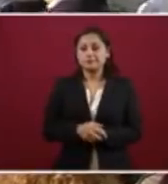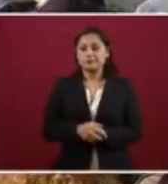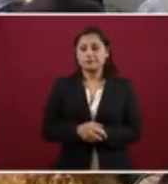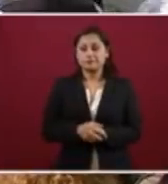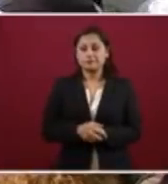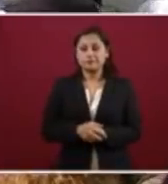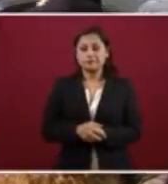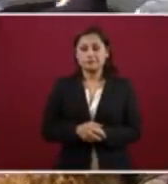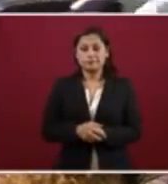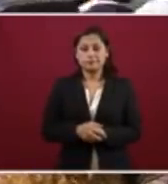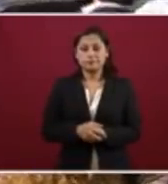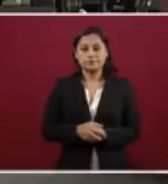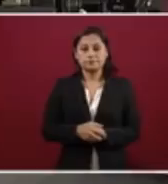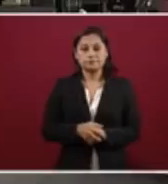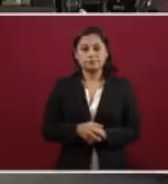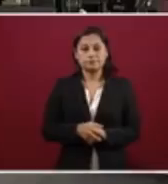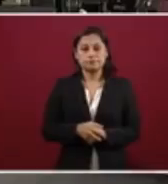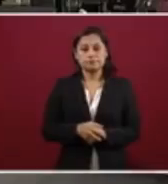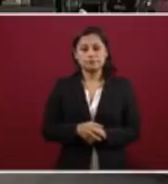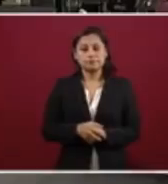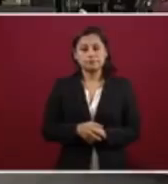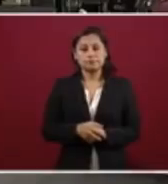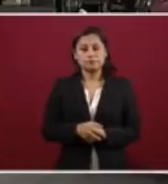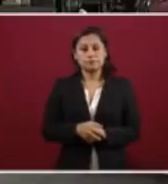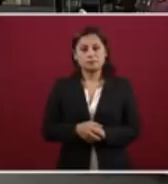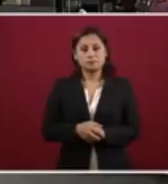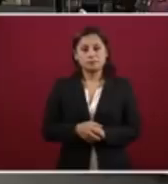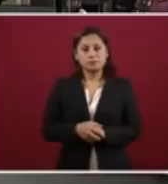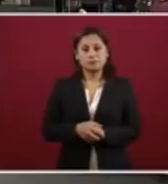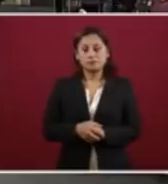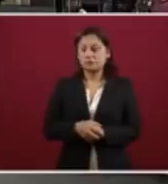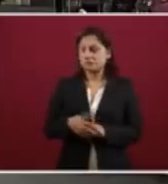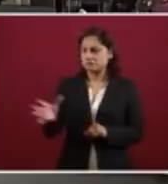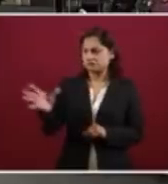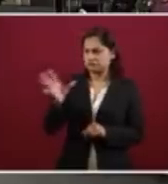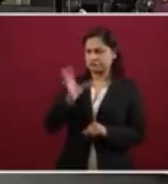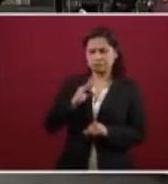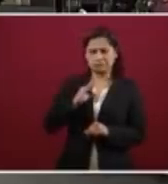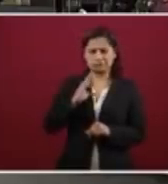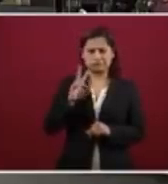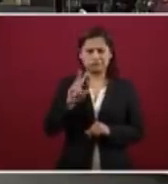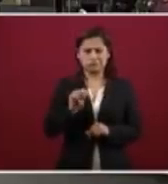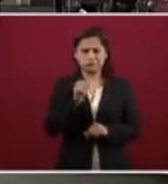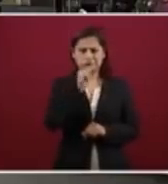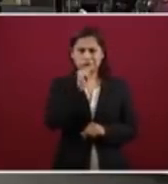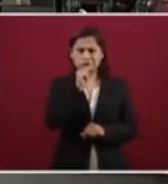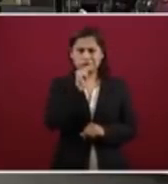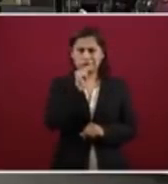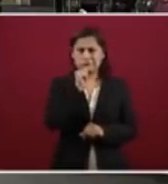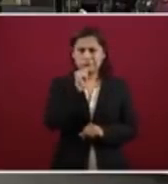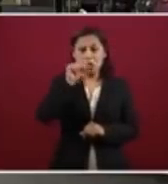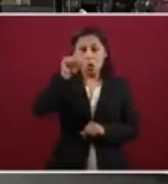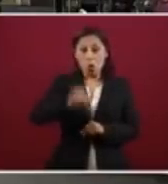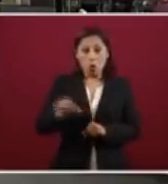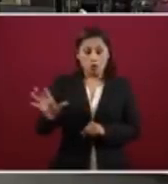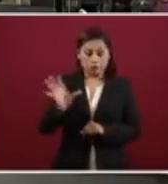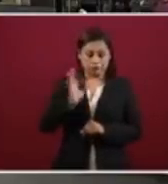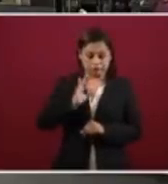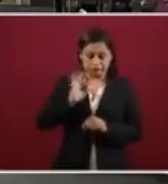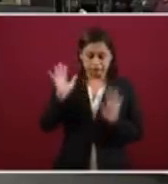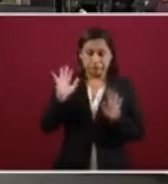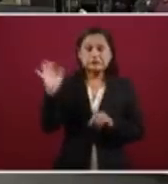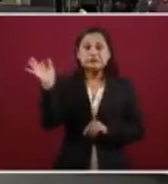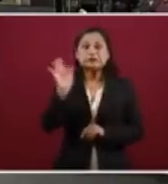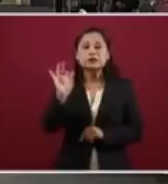con el fiscal y con el Poder Judicial? No me informó sobre eso todavía, hasta hoy seguramente me va a